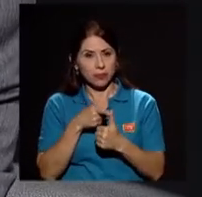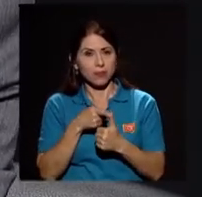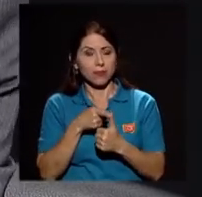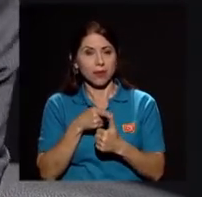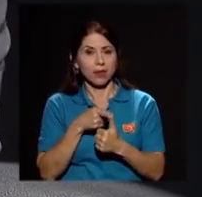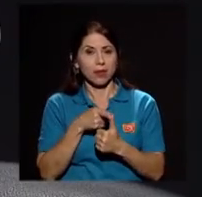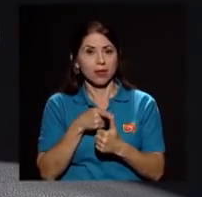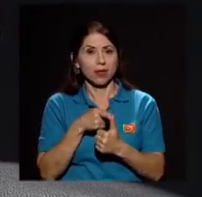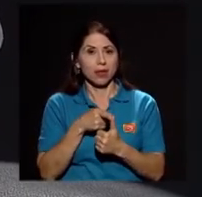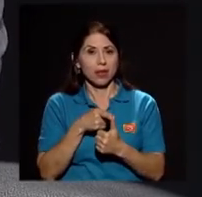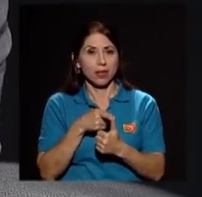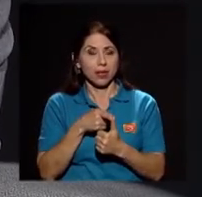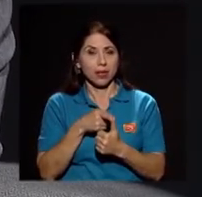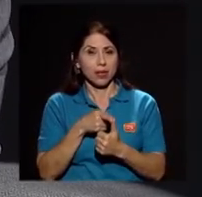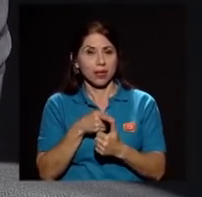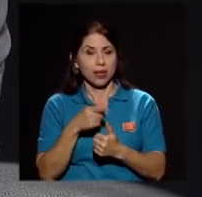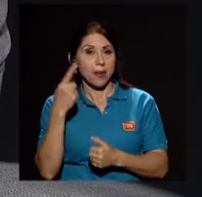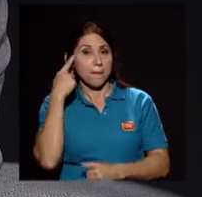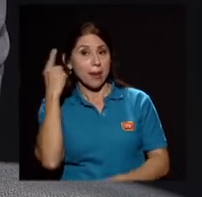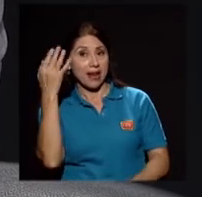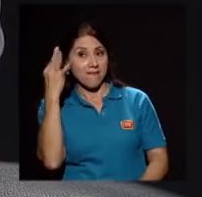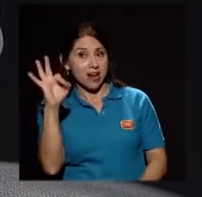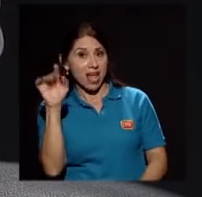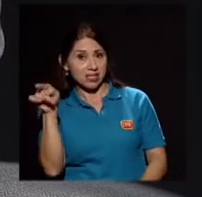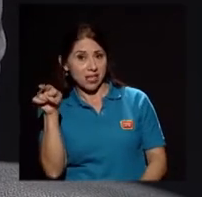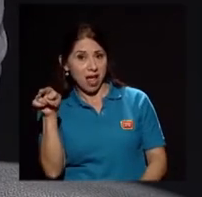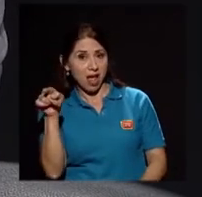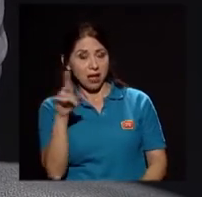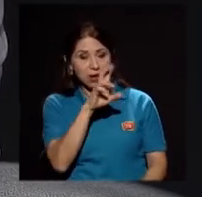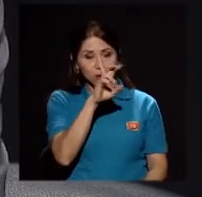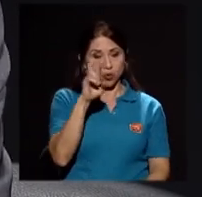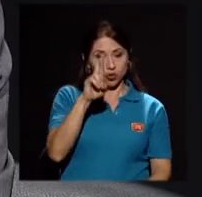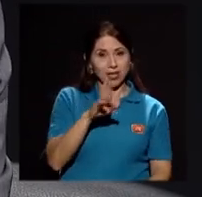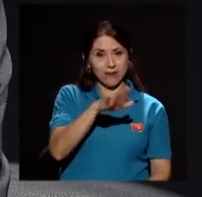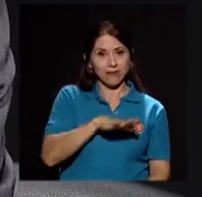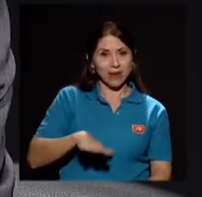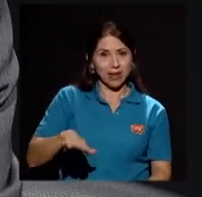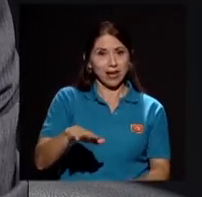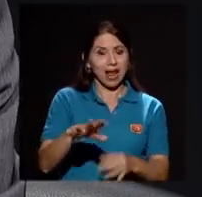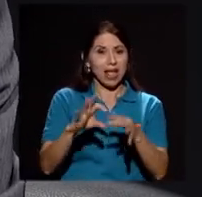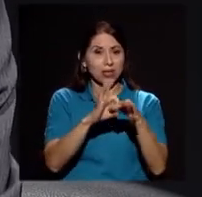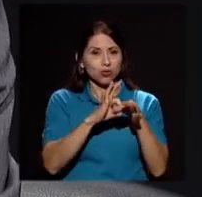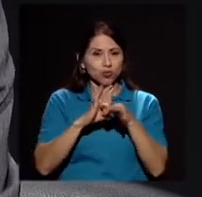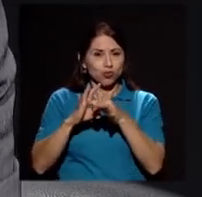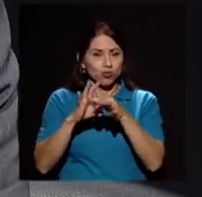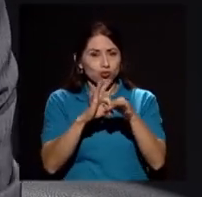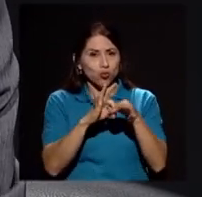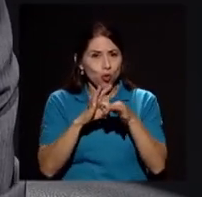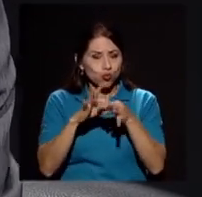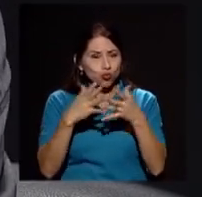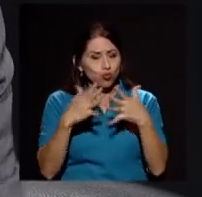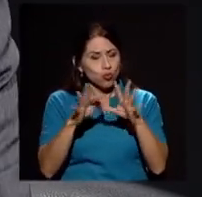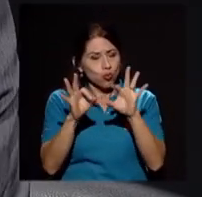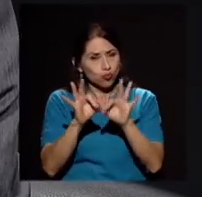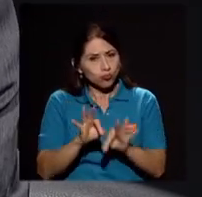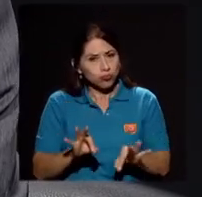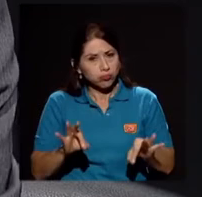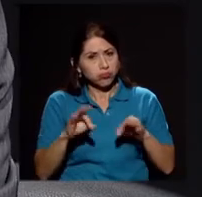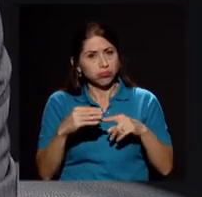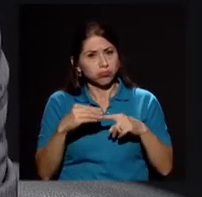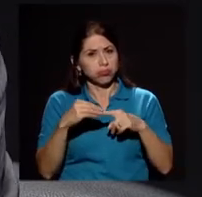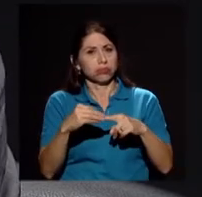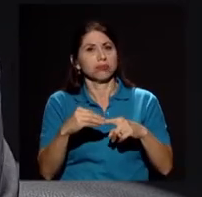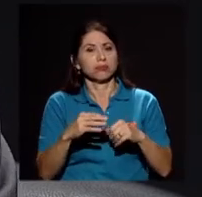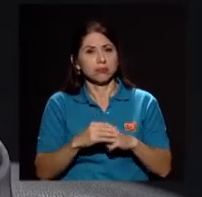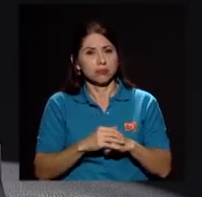todo a francia que estoy acá es un socio un partidario esencial esencial y